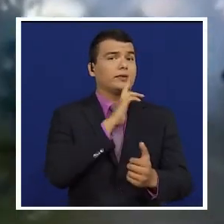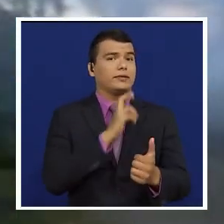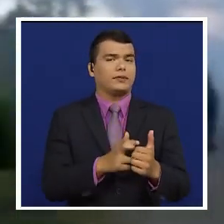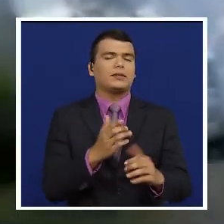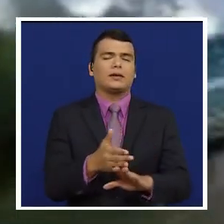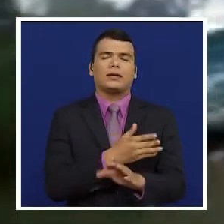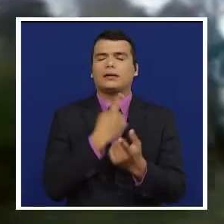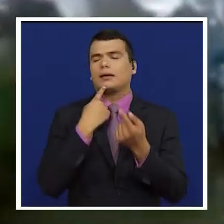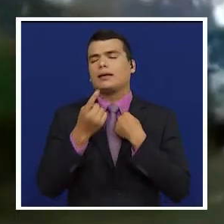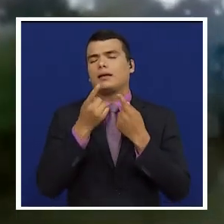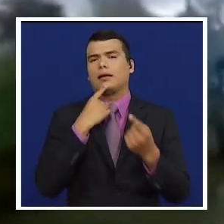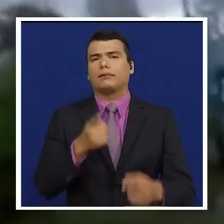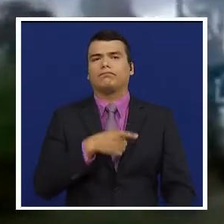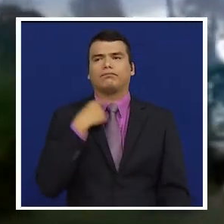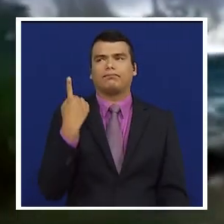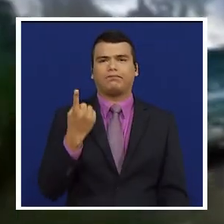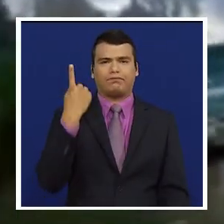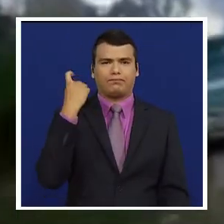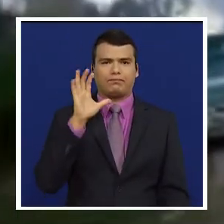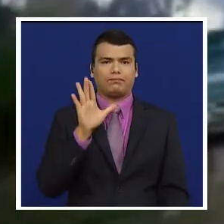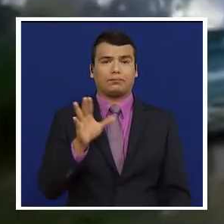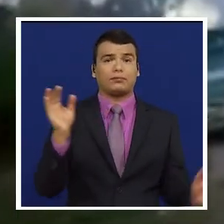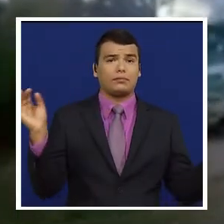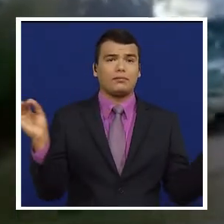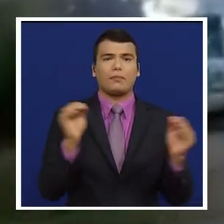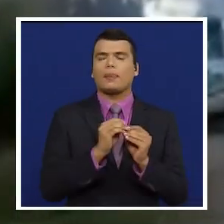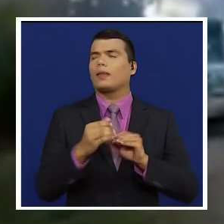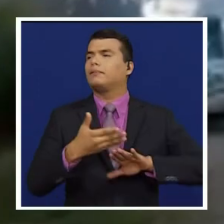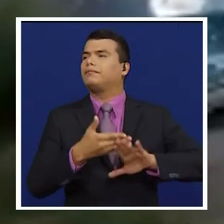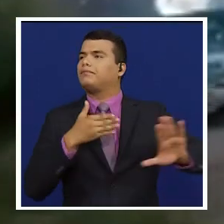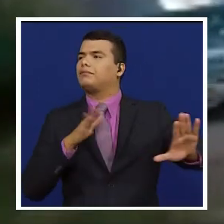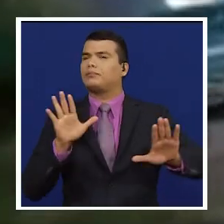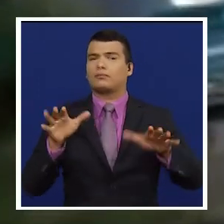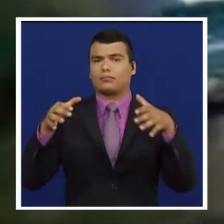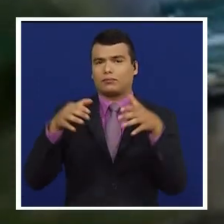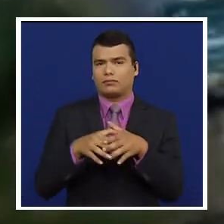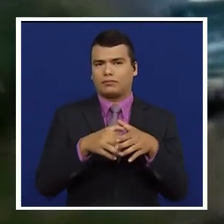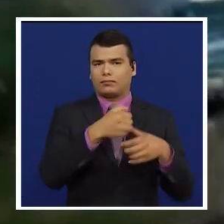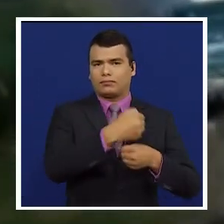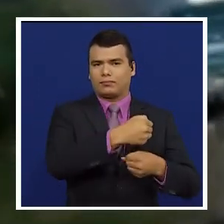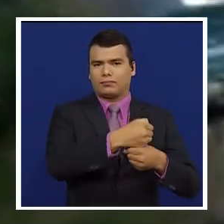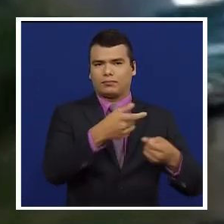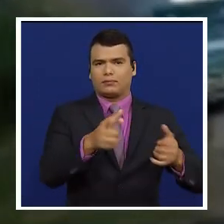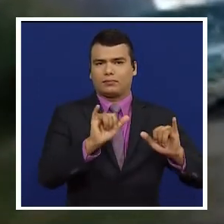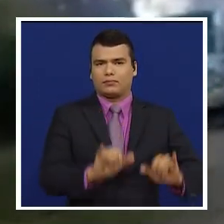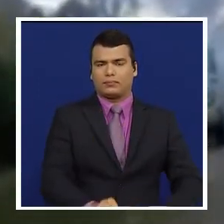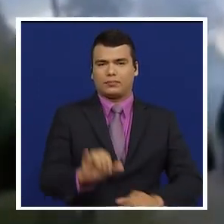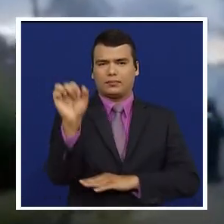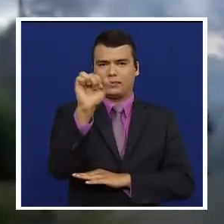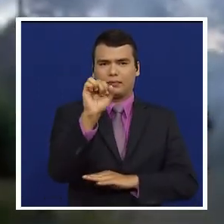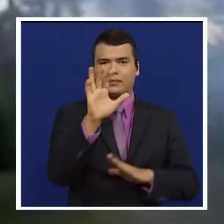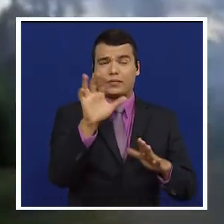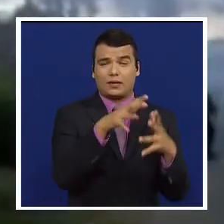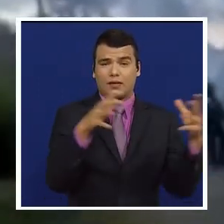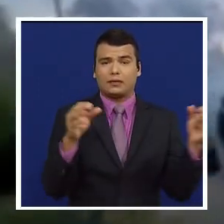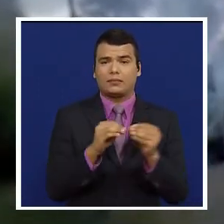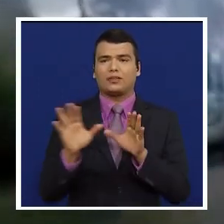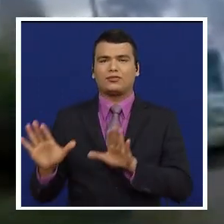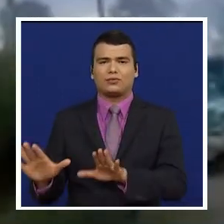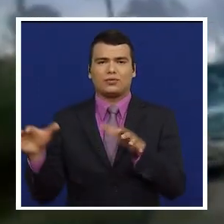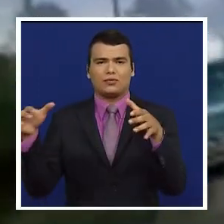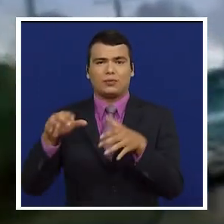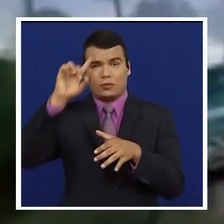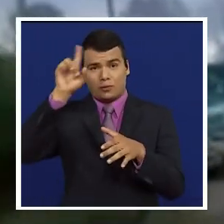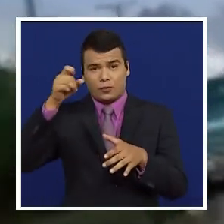de las conversaciones la tarde anterior y el distanciamiento entre los voceros del movimiento camionero y los representantes del gobierno nacional.